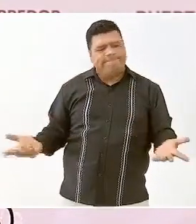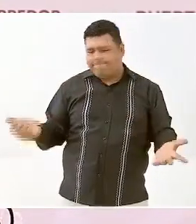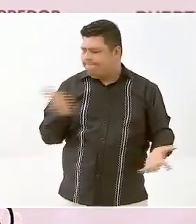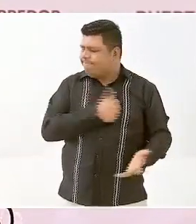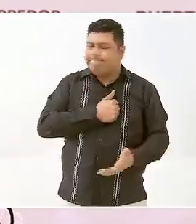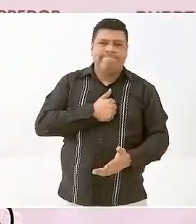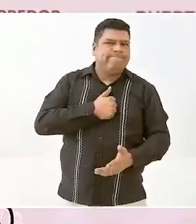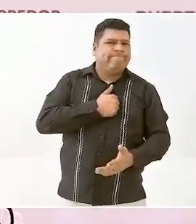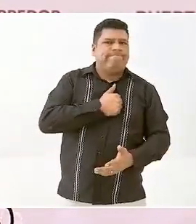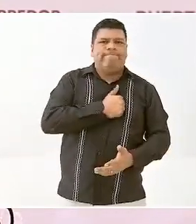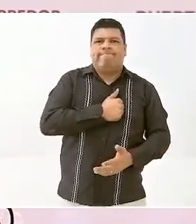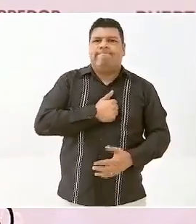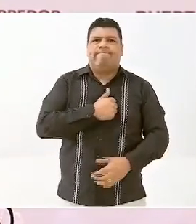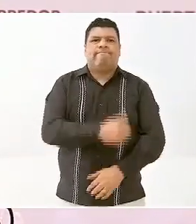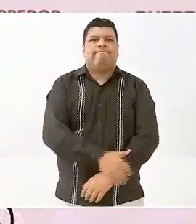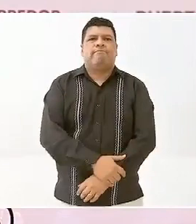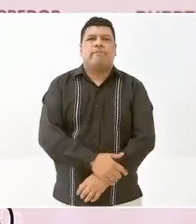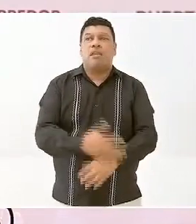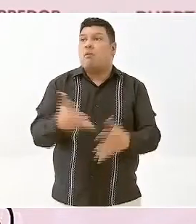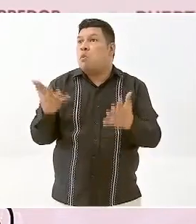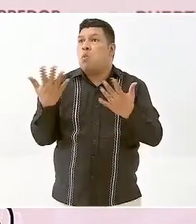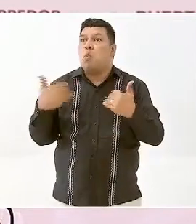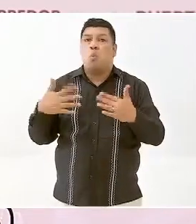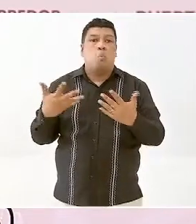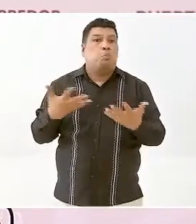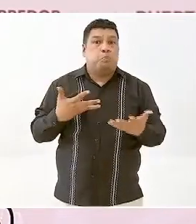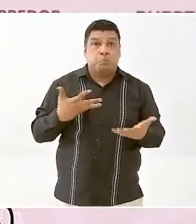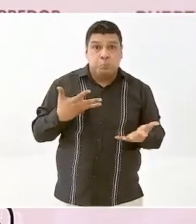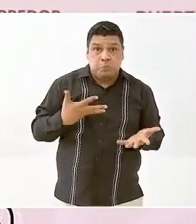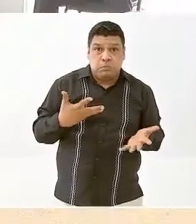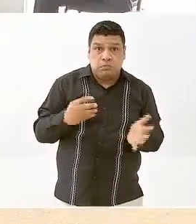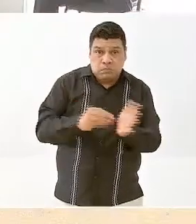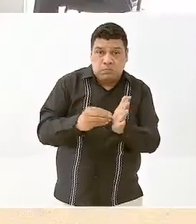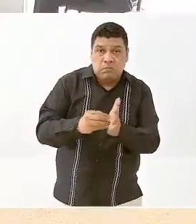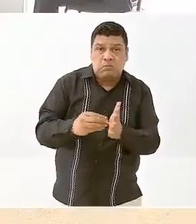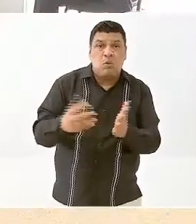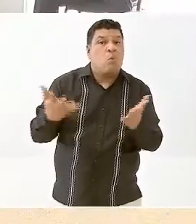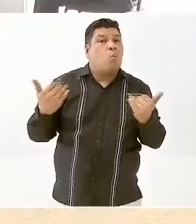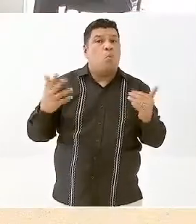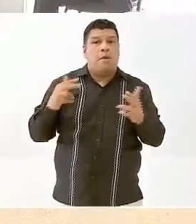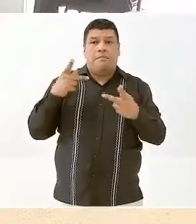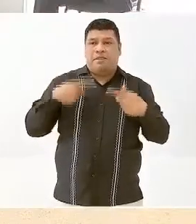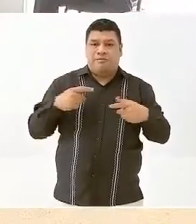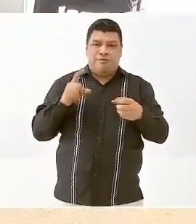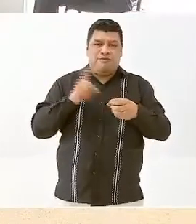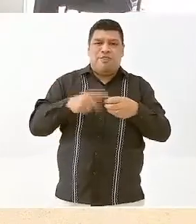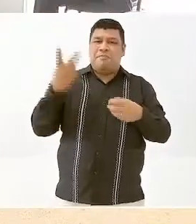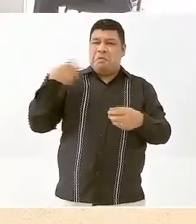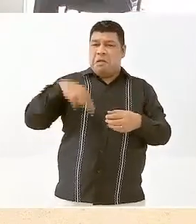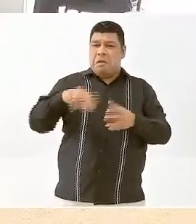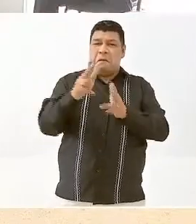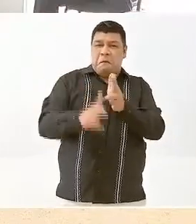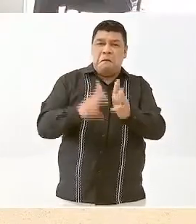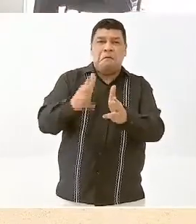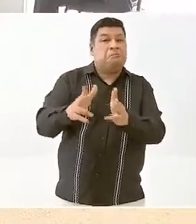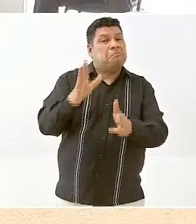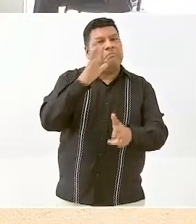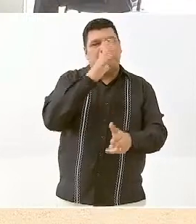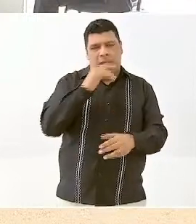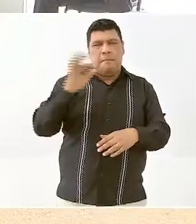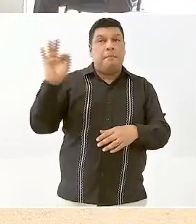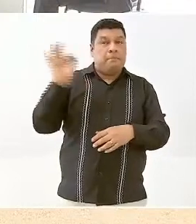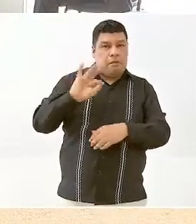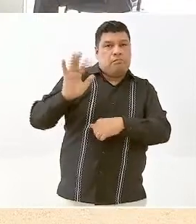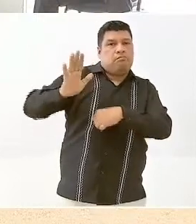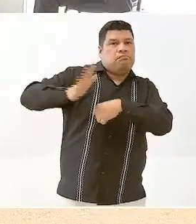ferrocarriles nacionales. Ya no hay ferrocarriles de pasajeros. Ahora van a